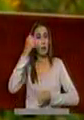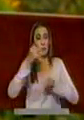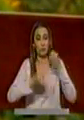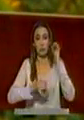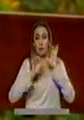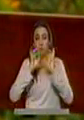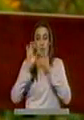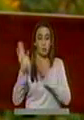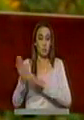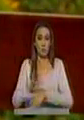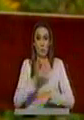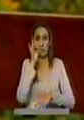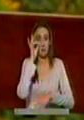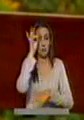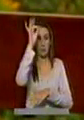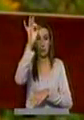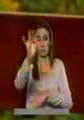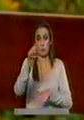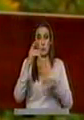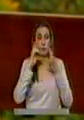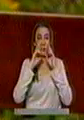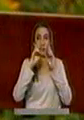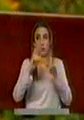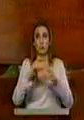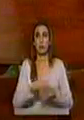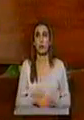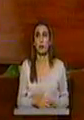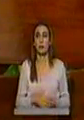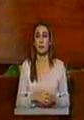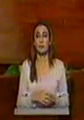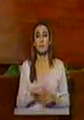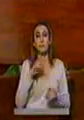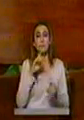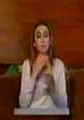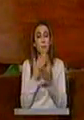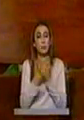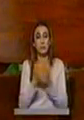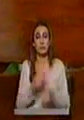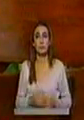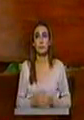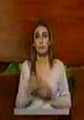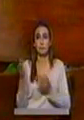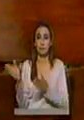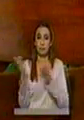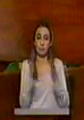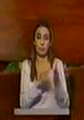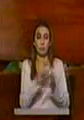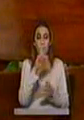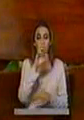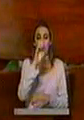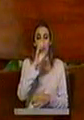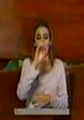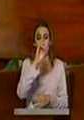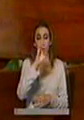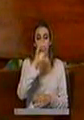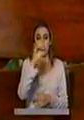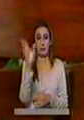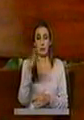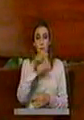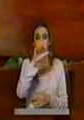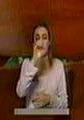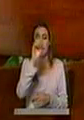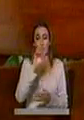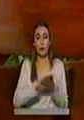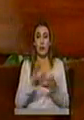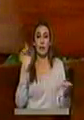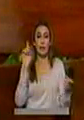sobresalga y sea bastante reconocido por este tema. Claro que sí, Carlos. Muchas gracias. Economista Rocío Lorde González,